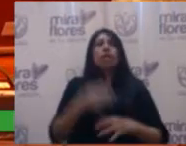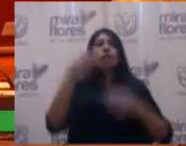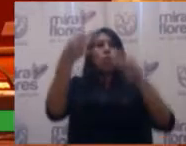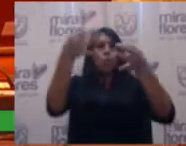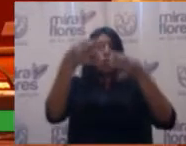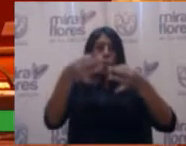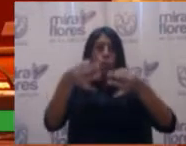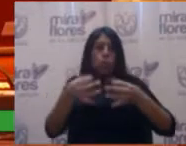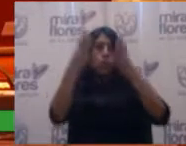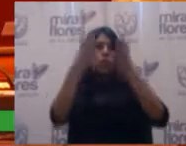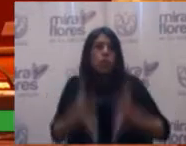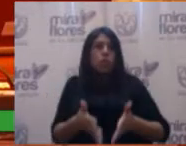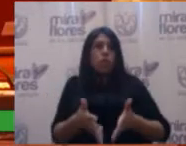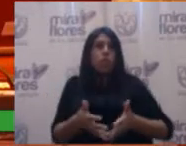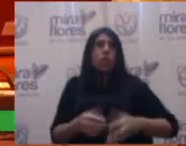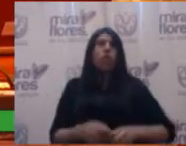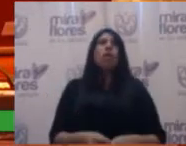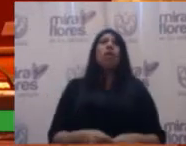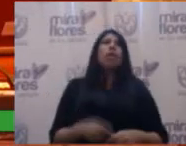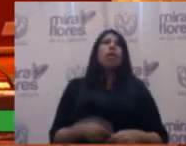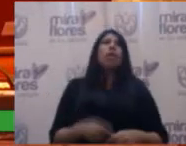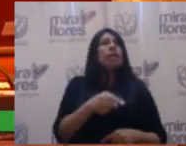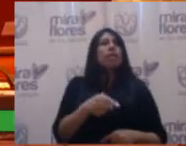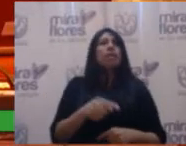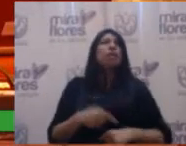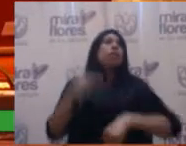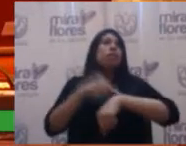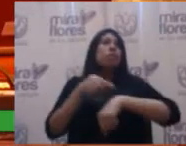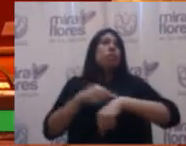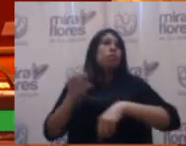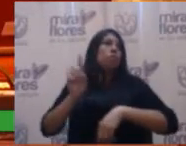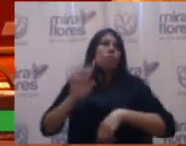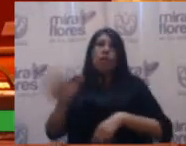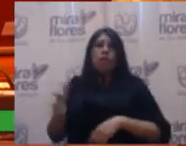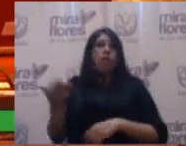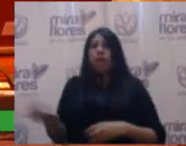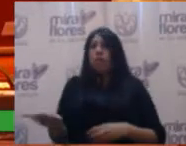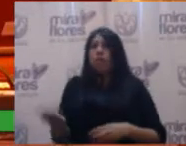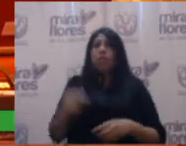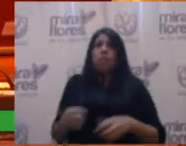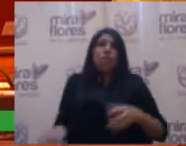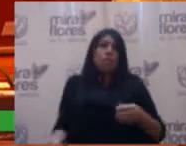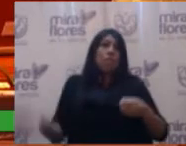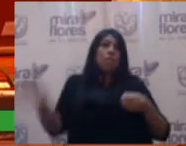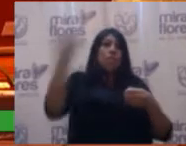digamos, en esa época no habían asimilaciones, pero era parte de la Marina.